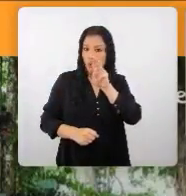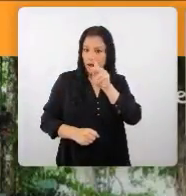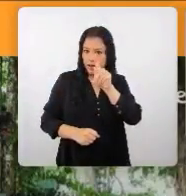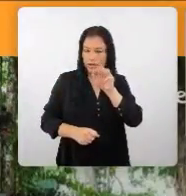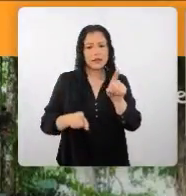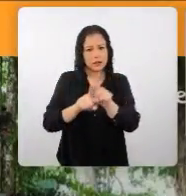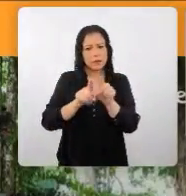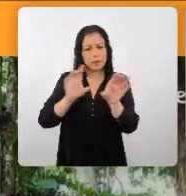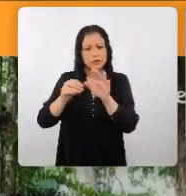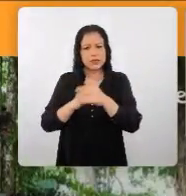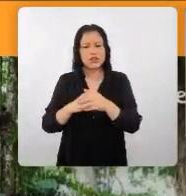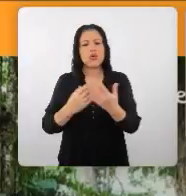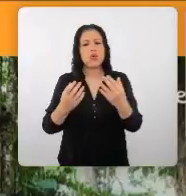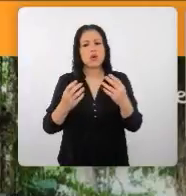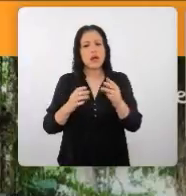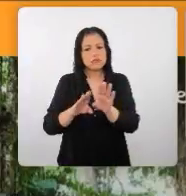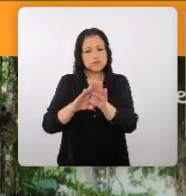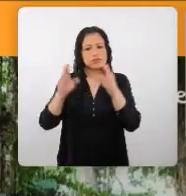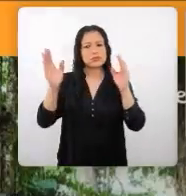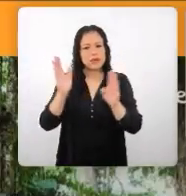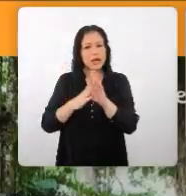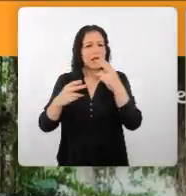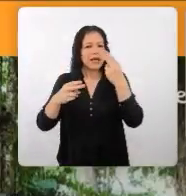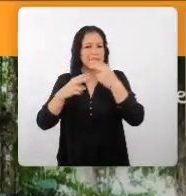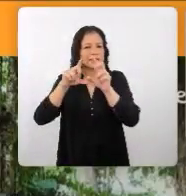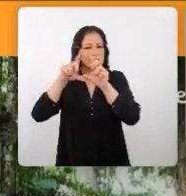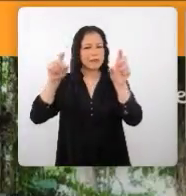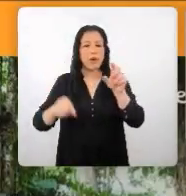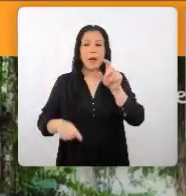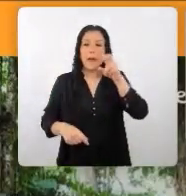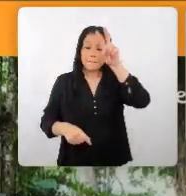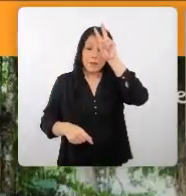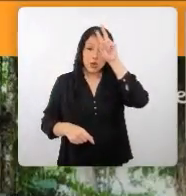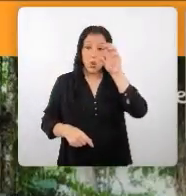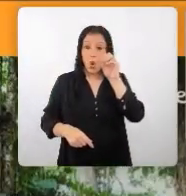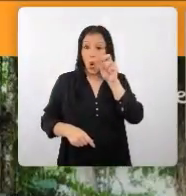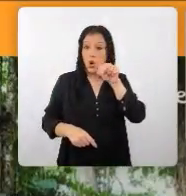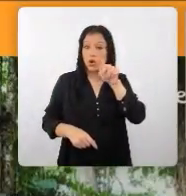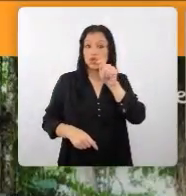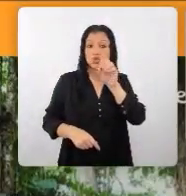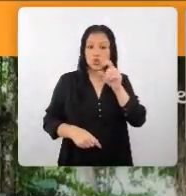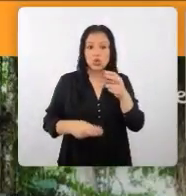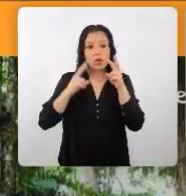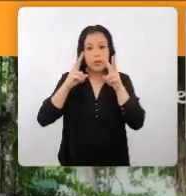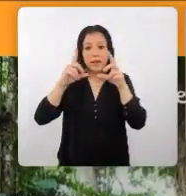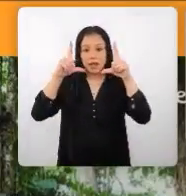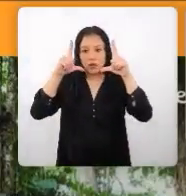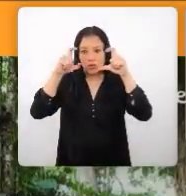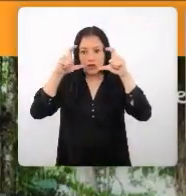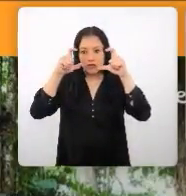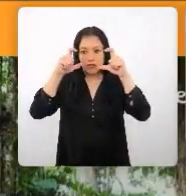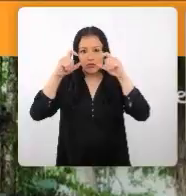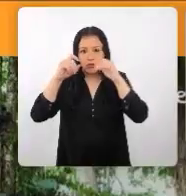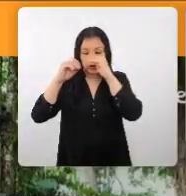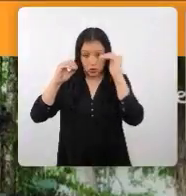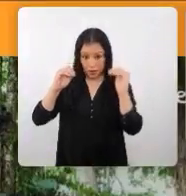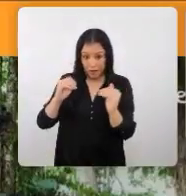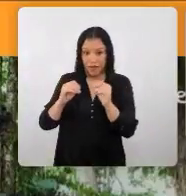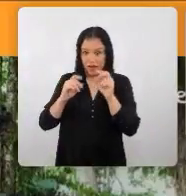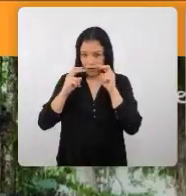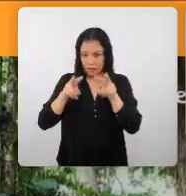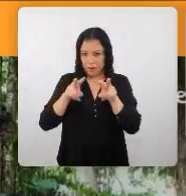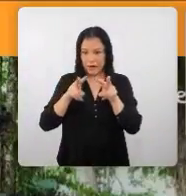una activación que se llamó Perú on Tour, tal como ven en esta foto en la parte de abajo de la